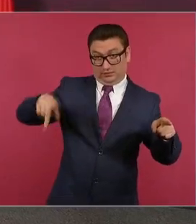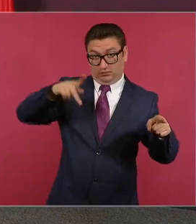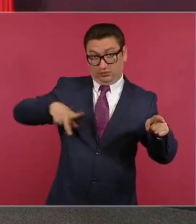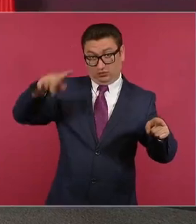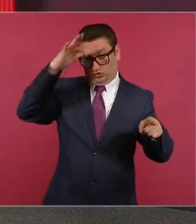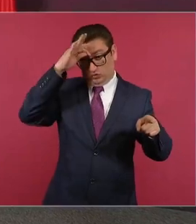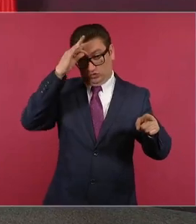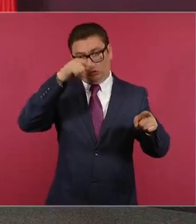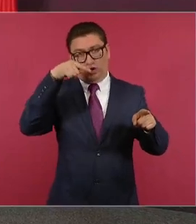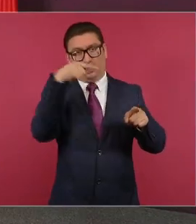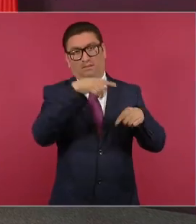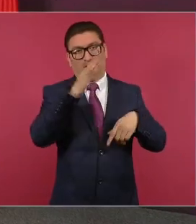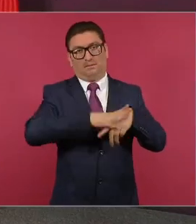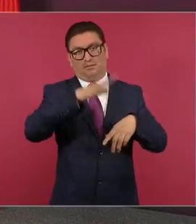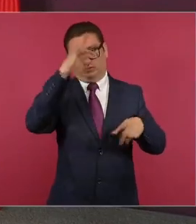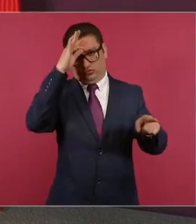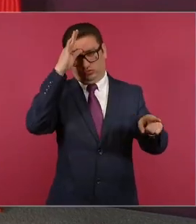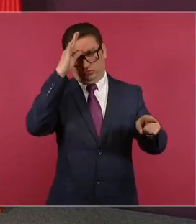yo viendo